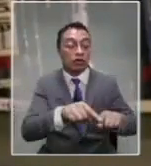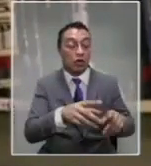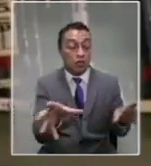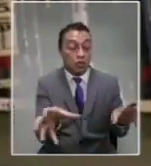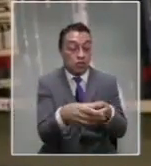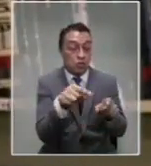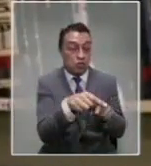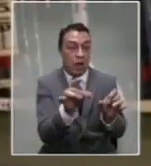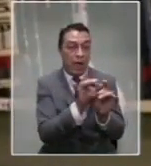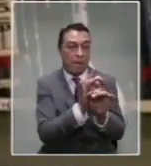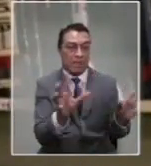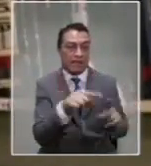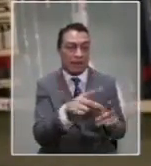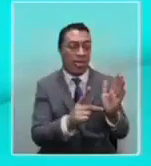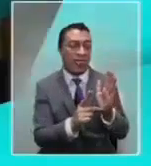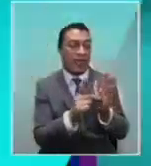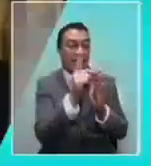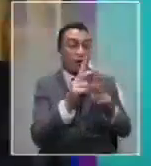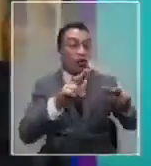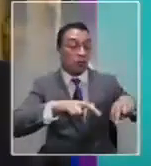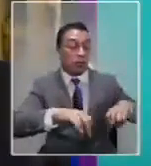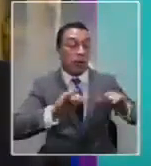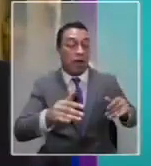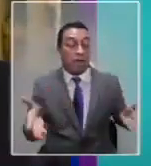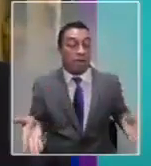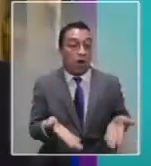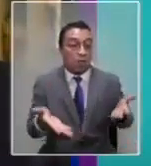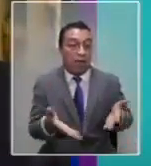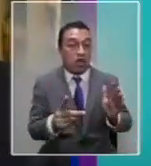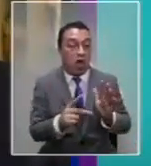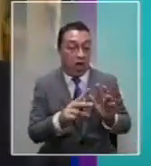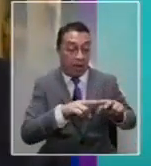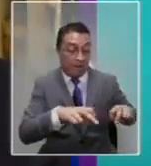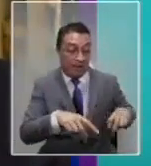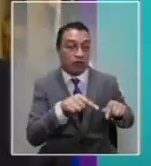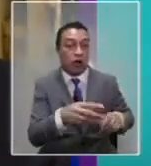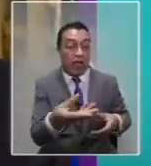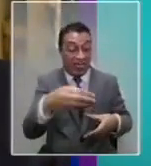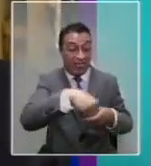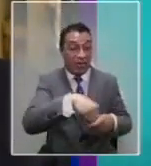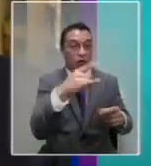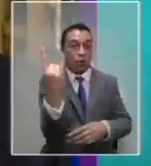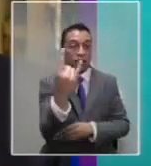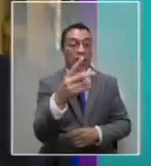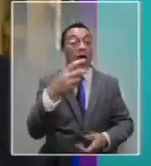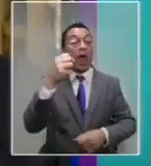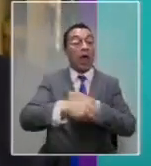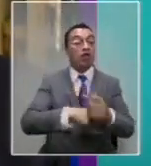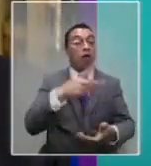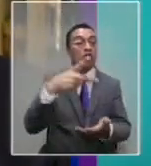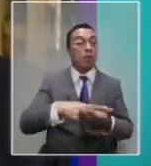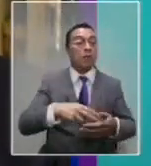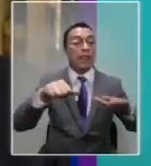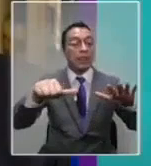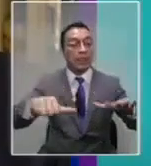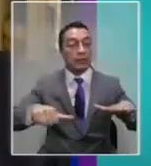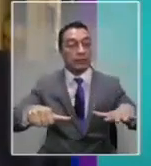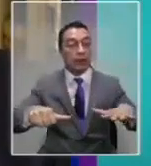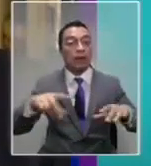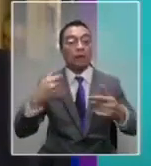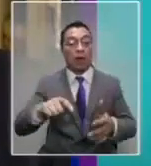unidad encargada exclusivamente del desarrollo de la investigación y fomento de la misma dentro de la universidad. En el año